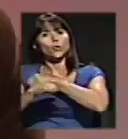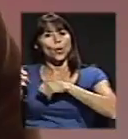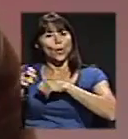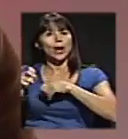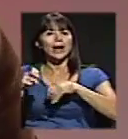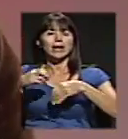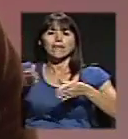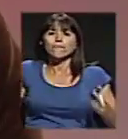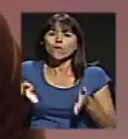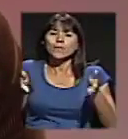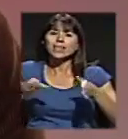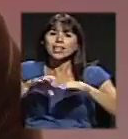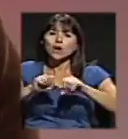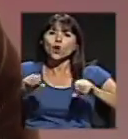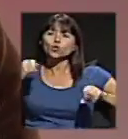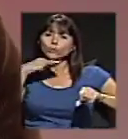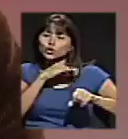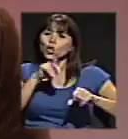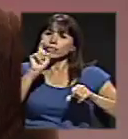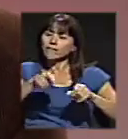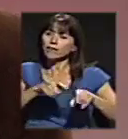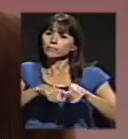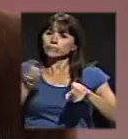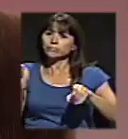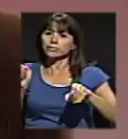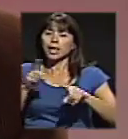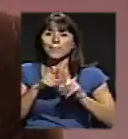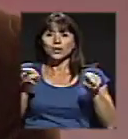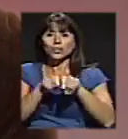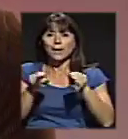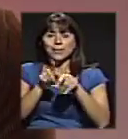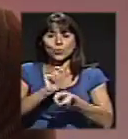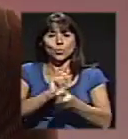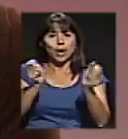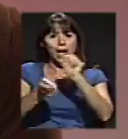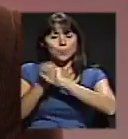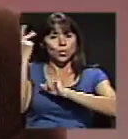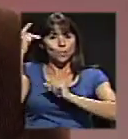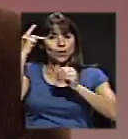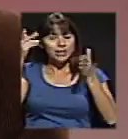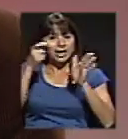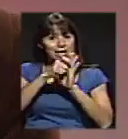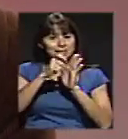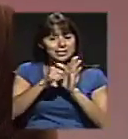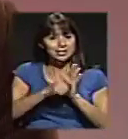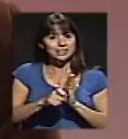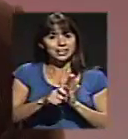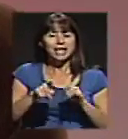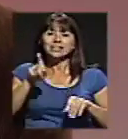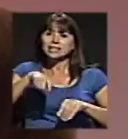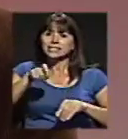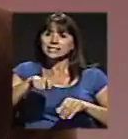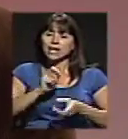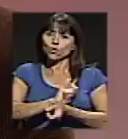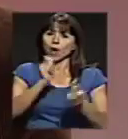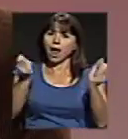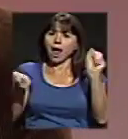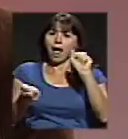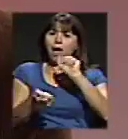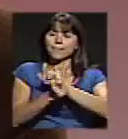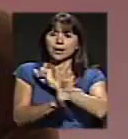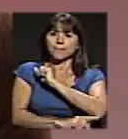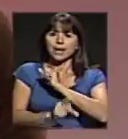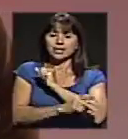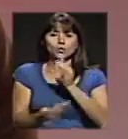corrupción, pero también un cambio de políticas. Es necesario cambiar el rumbo del país y recuperar la senda de la